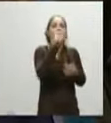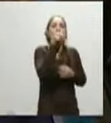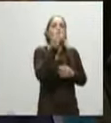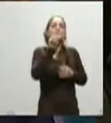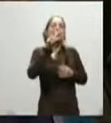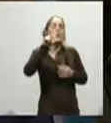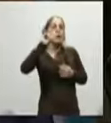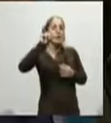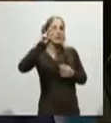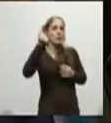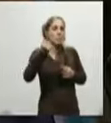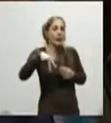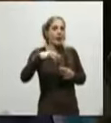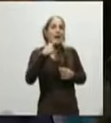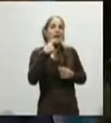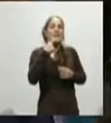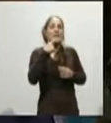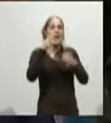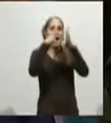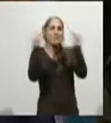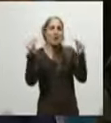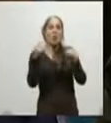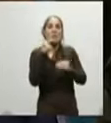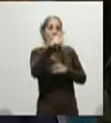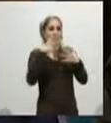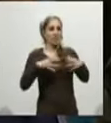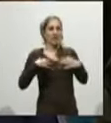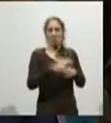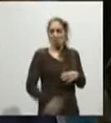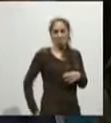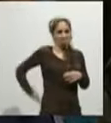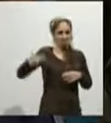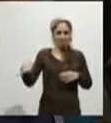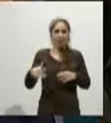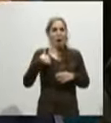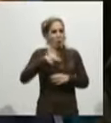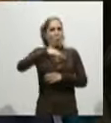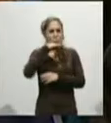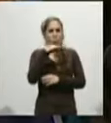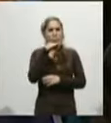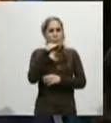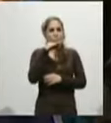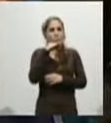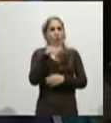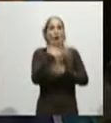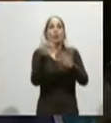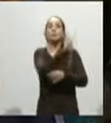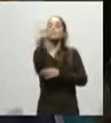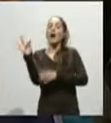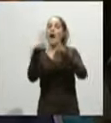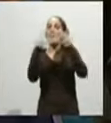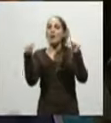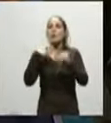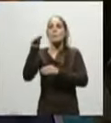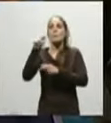andaluz y dijo, esa fantasía me la pasó por culo. Mira, yo estaba mosqueado. Entonces cogió y le tocó el turno al andaluz. Dice, ¿usted cómo se llama?